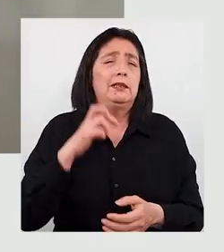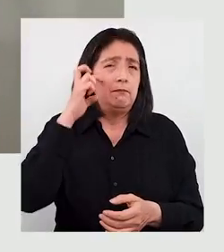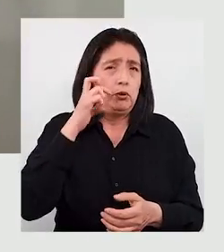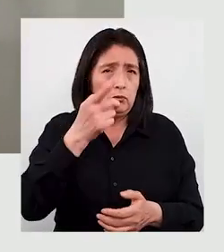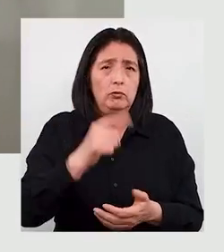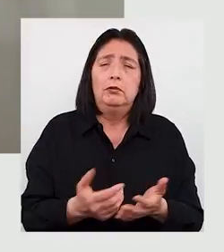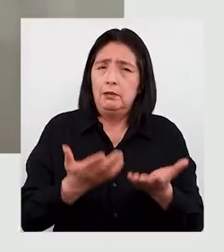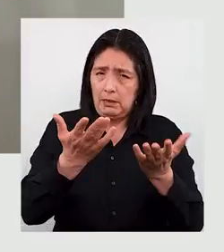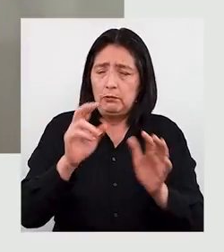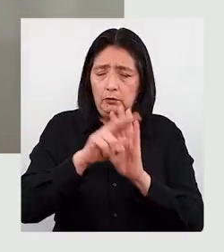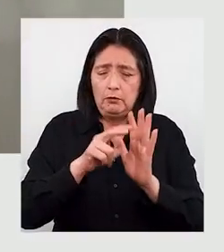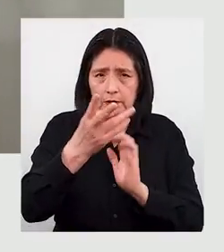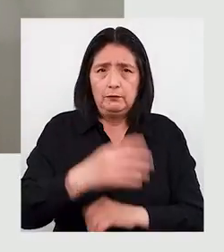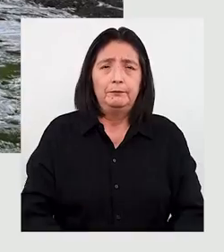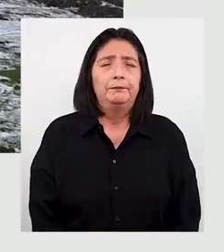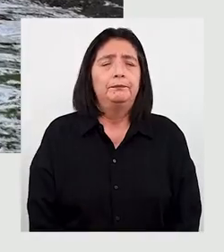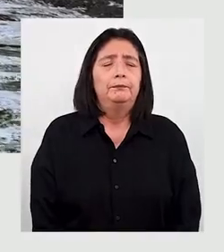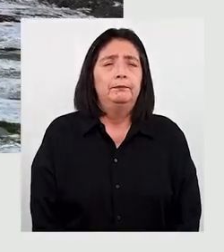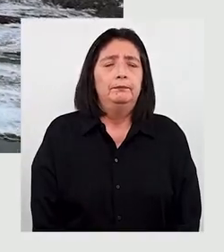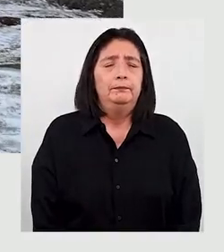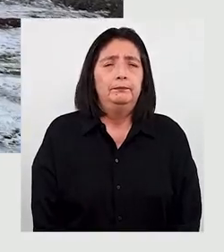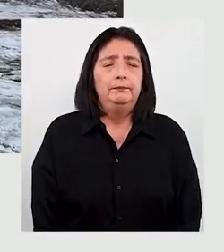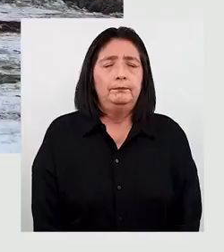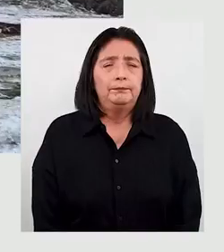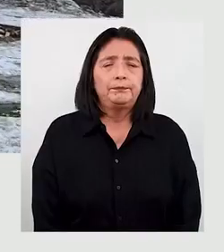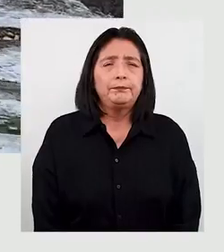Puno. Adelante con el video.